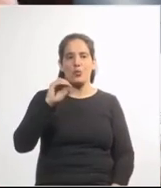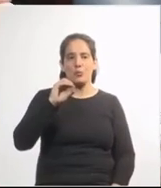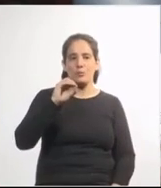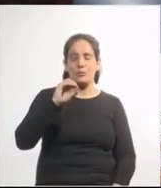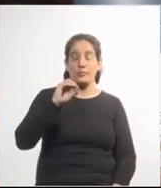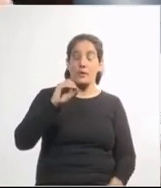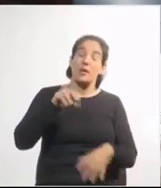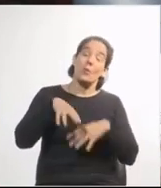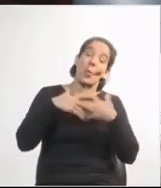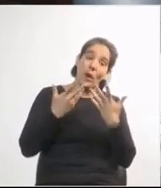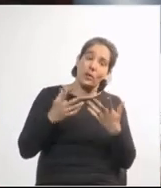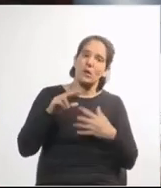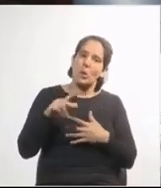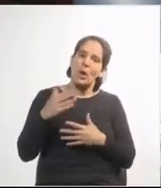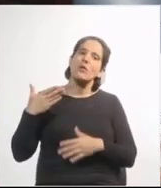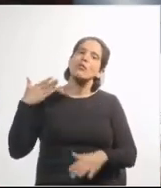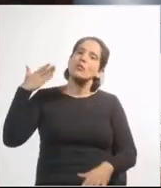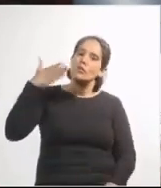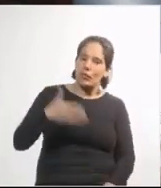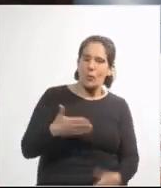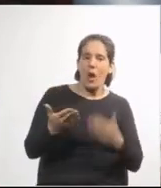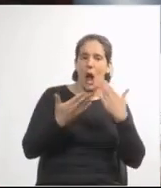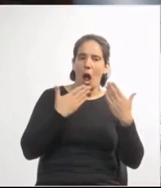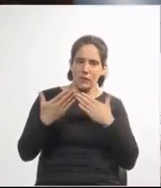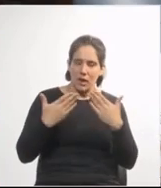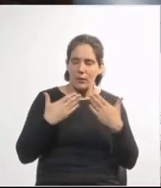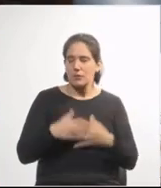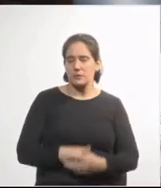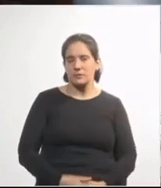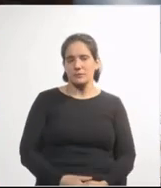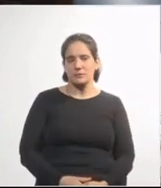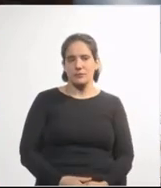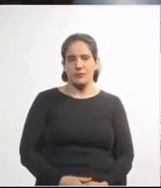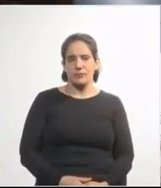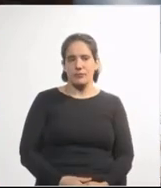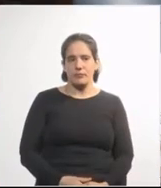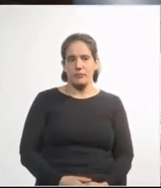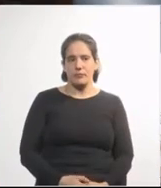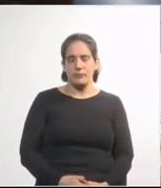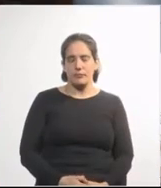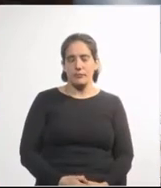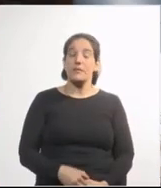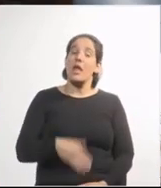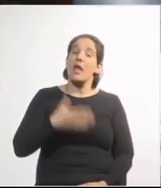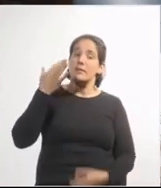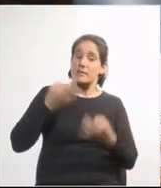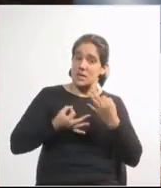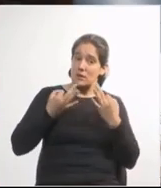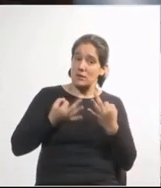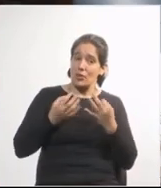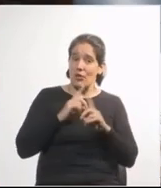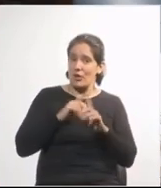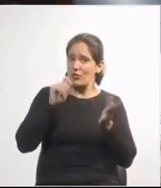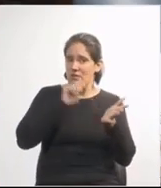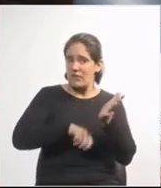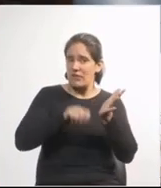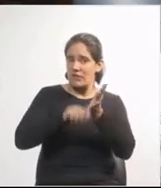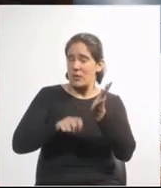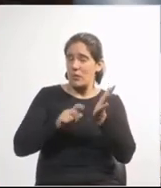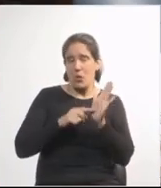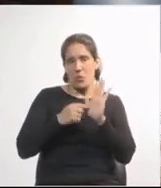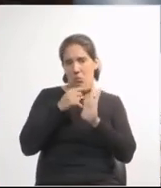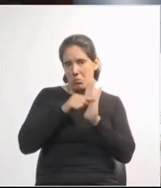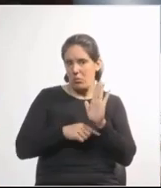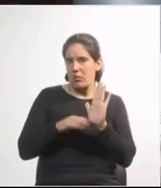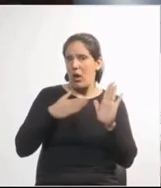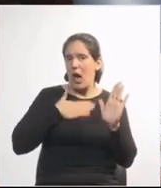Finalmente, no obstante, se optó por participar e inclusive se realizó un aporte. Es cierto que no se firmó finalmente un documento